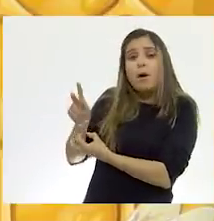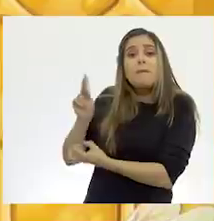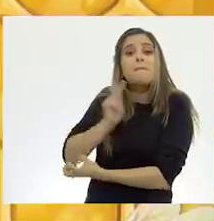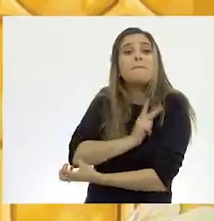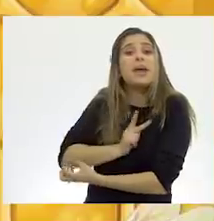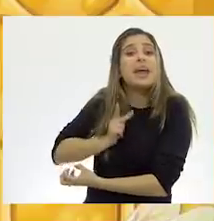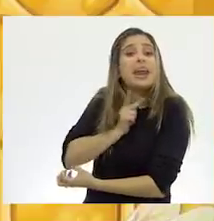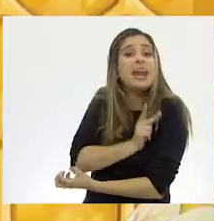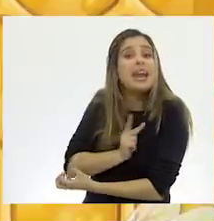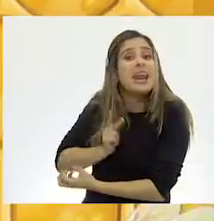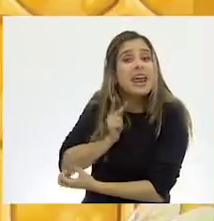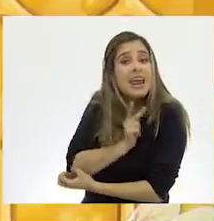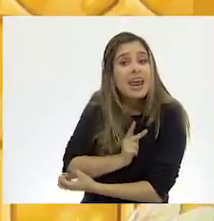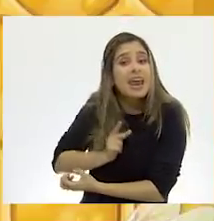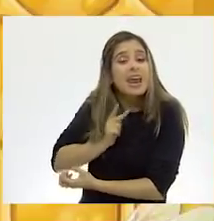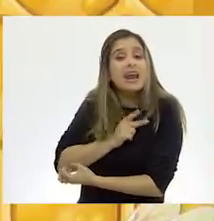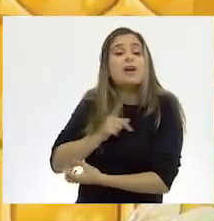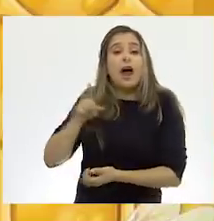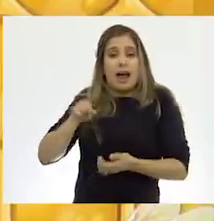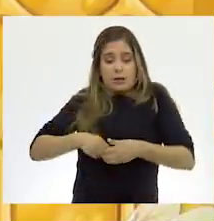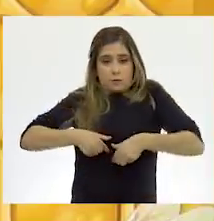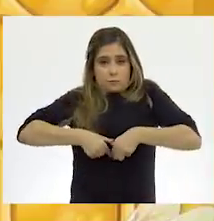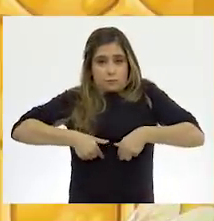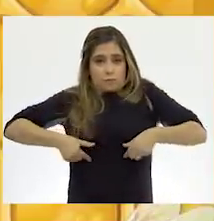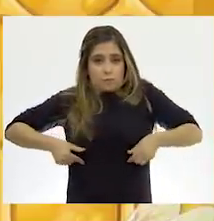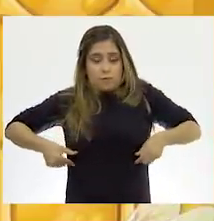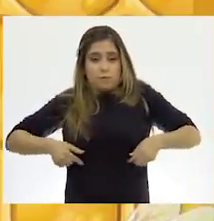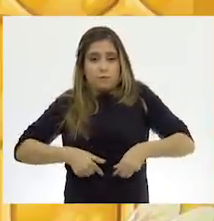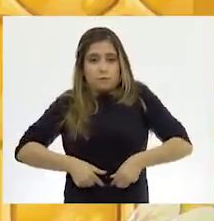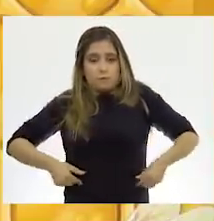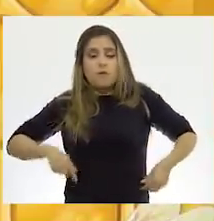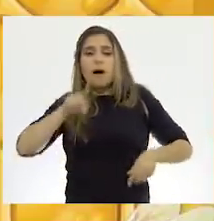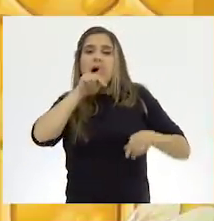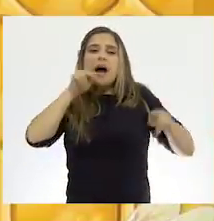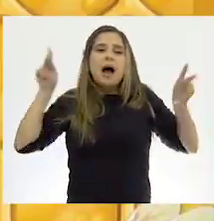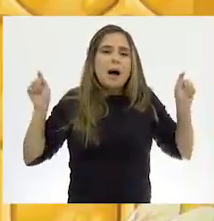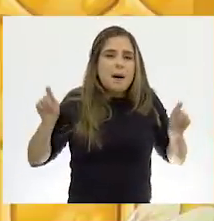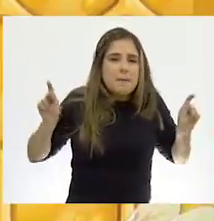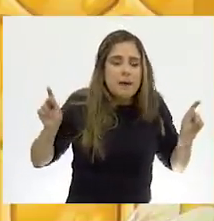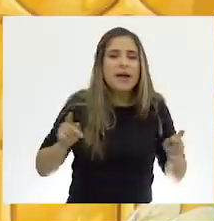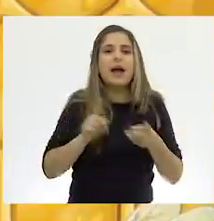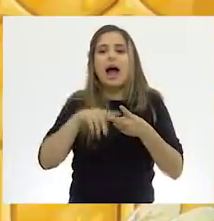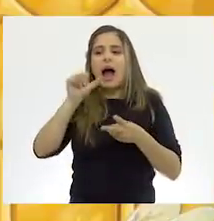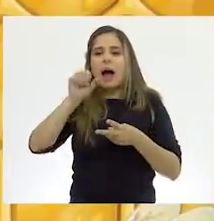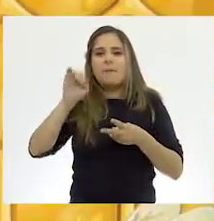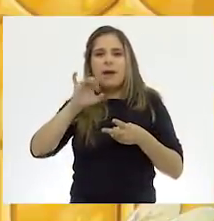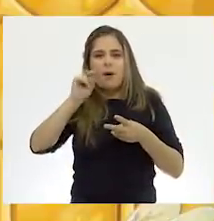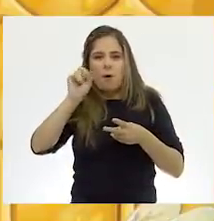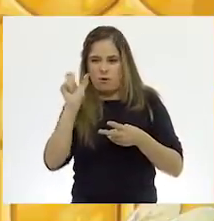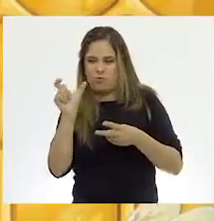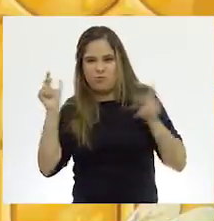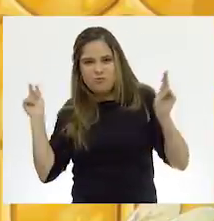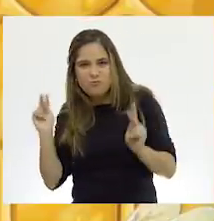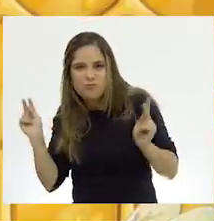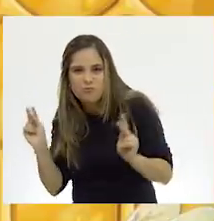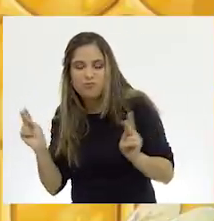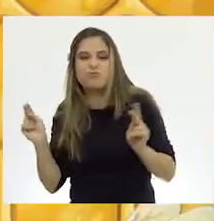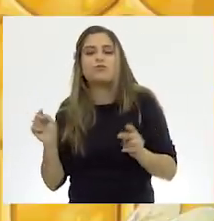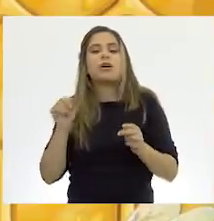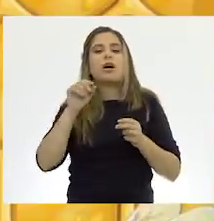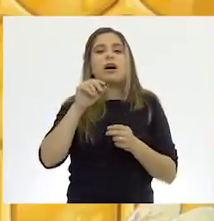rayas en el abdomen de las abejas, abejorros y avispas son una señal que